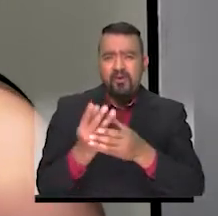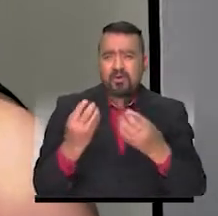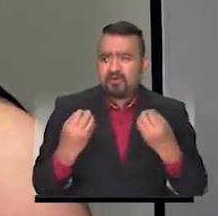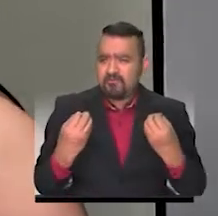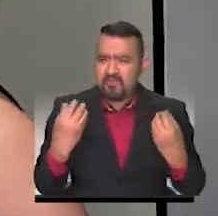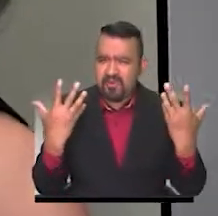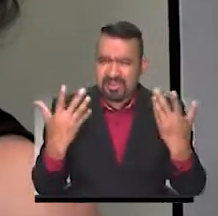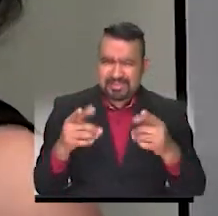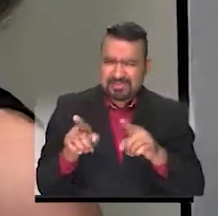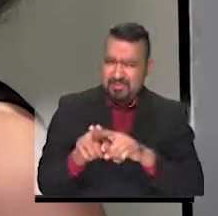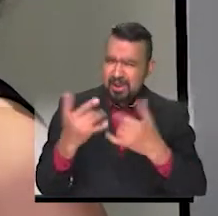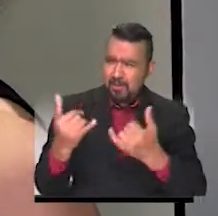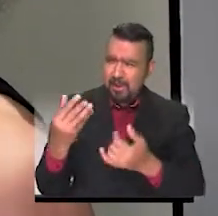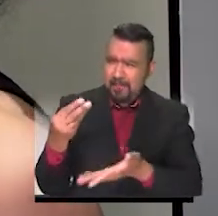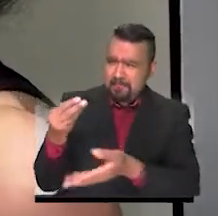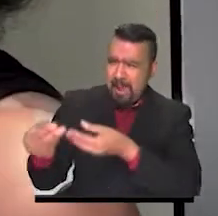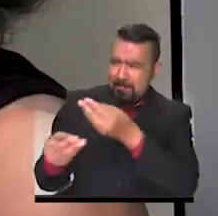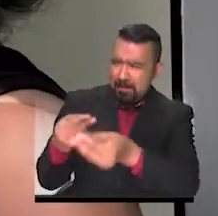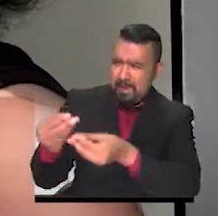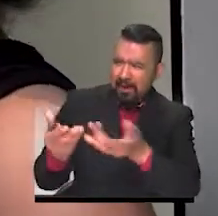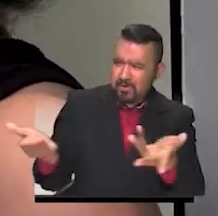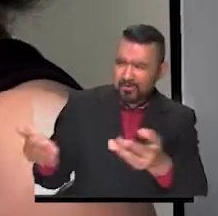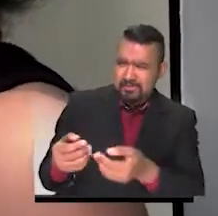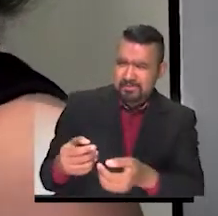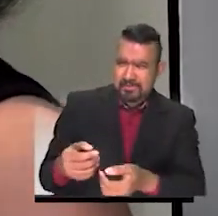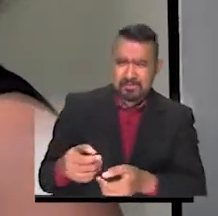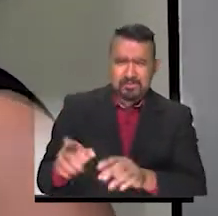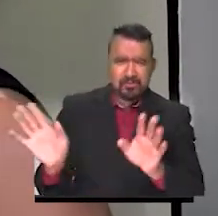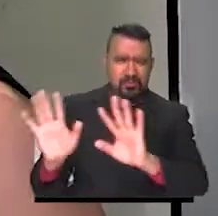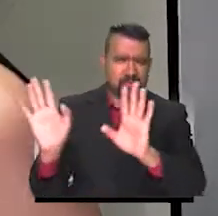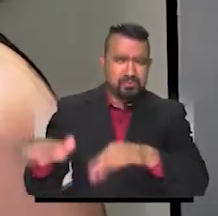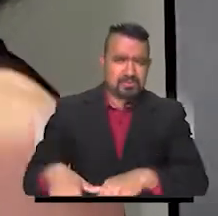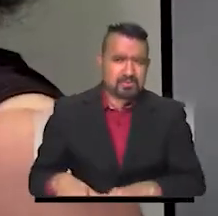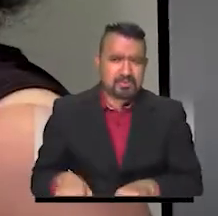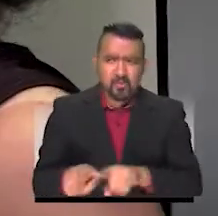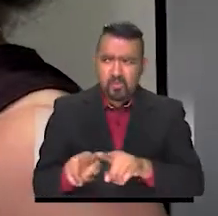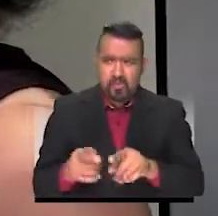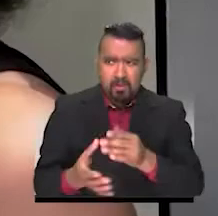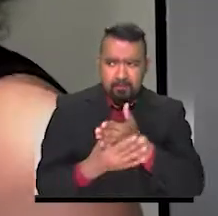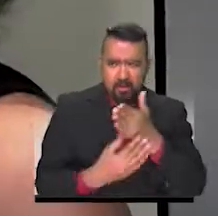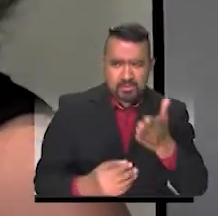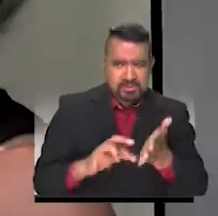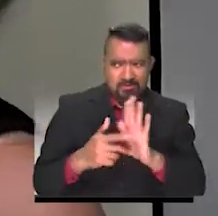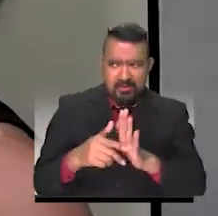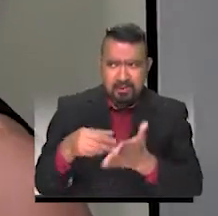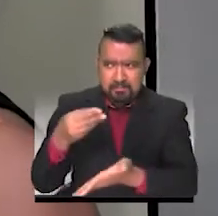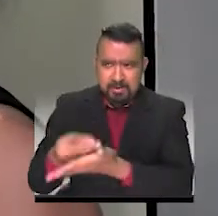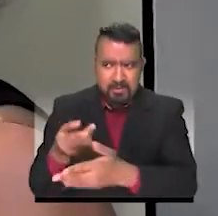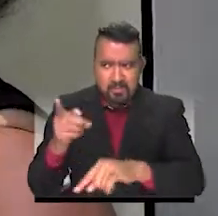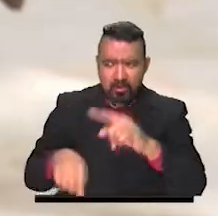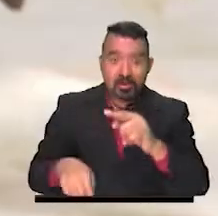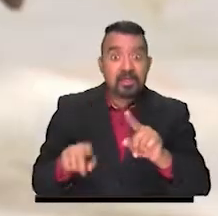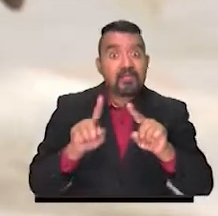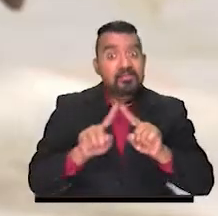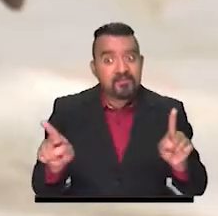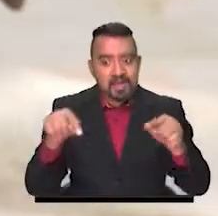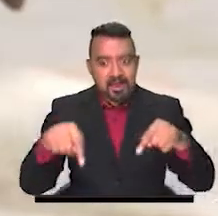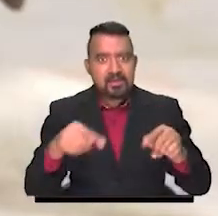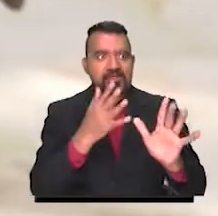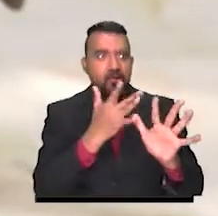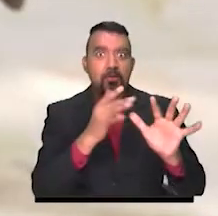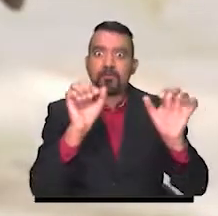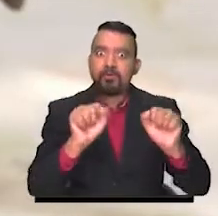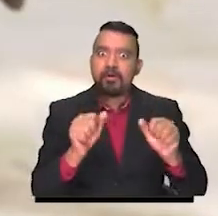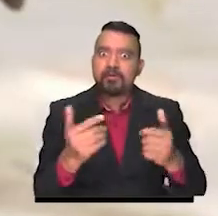su alteza y no de clase media alta o bajo no puede asistir a nada espero